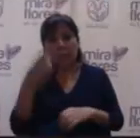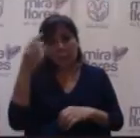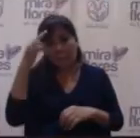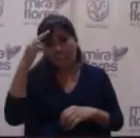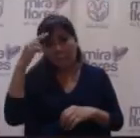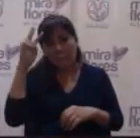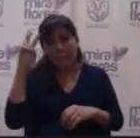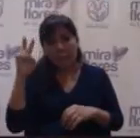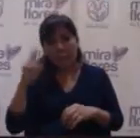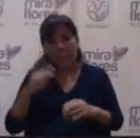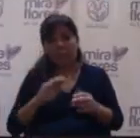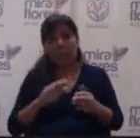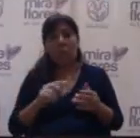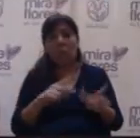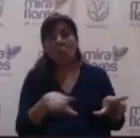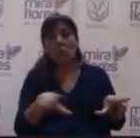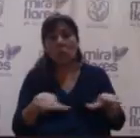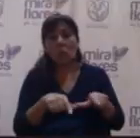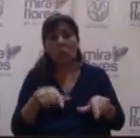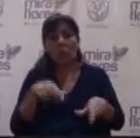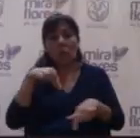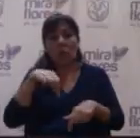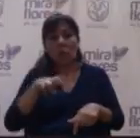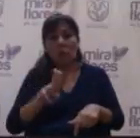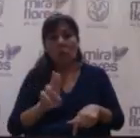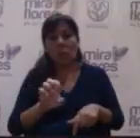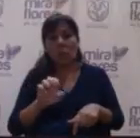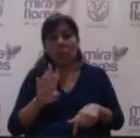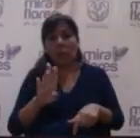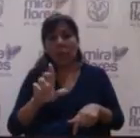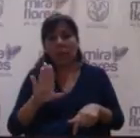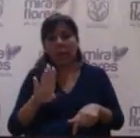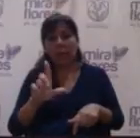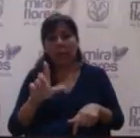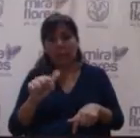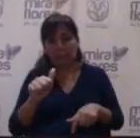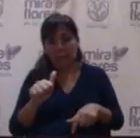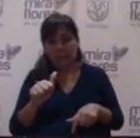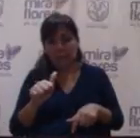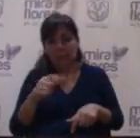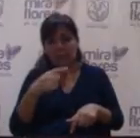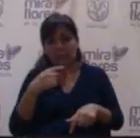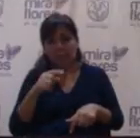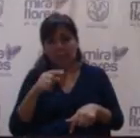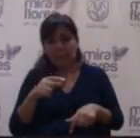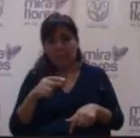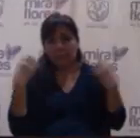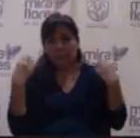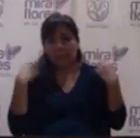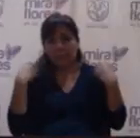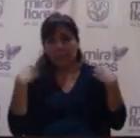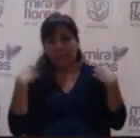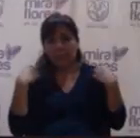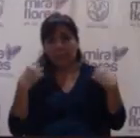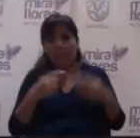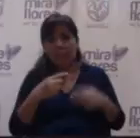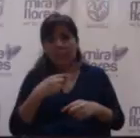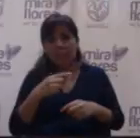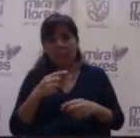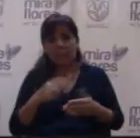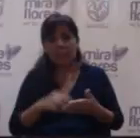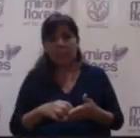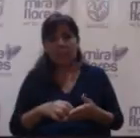México y Puebla. El informe presentado por la Oficina de Control Institucional mediante el